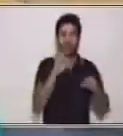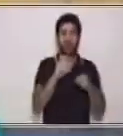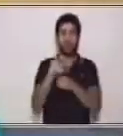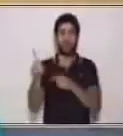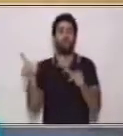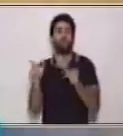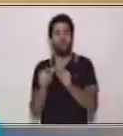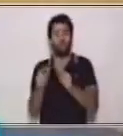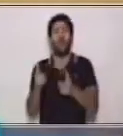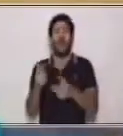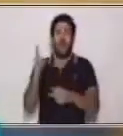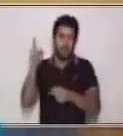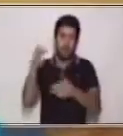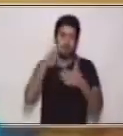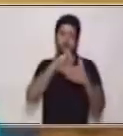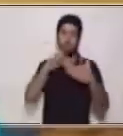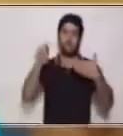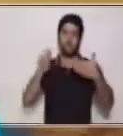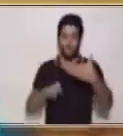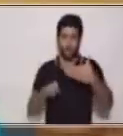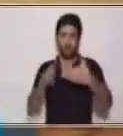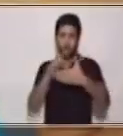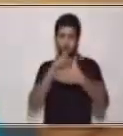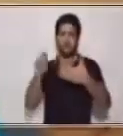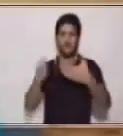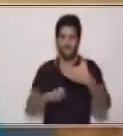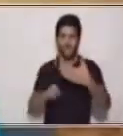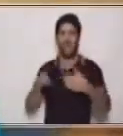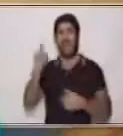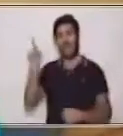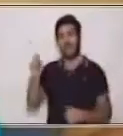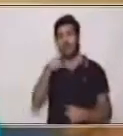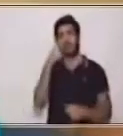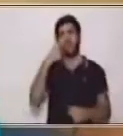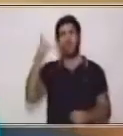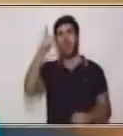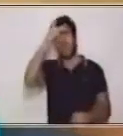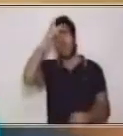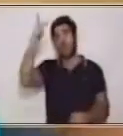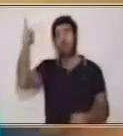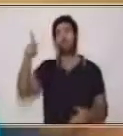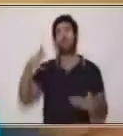Petén. Muy bien. Fíjate bien a qué cantidad de kilómetros.